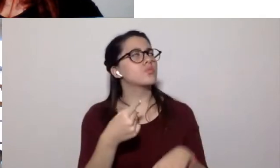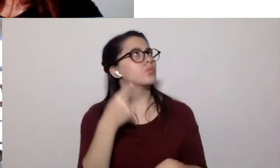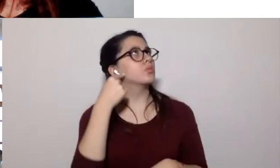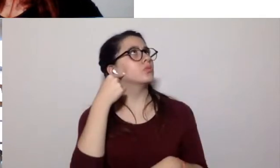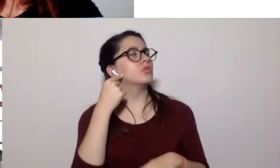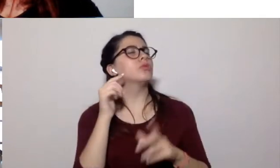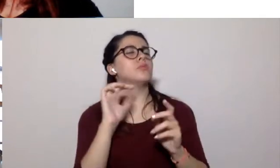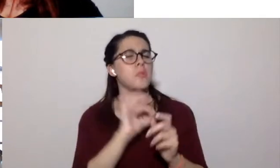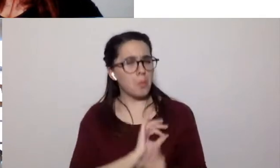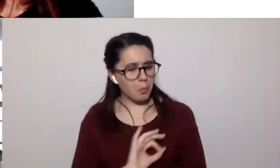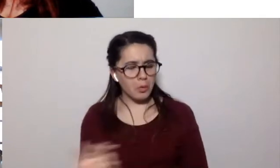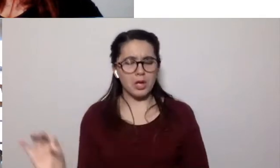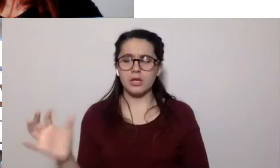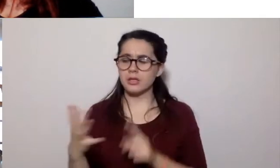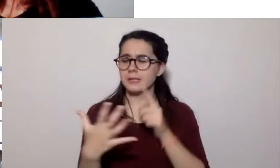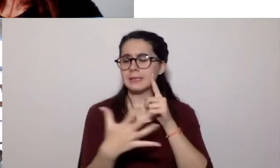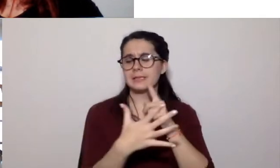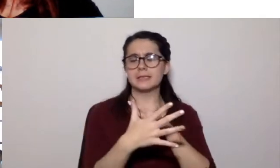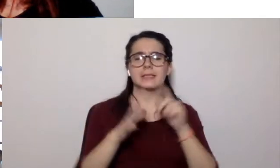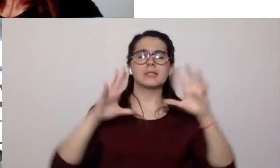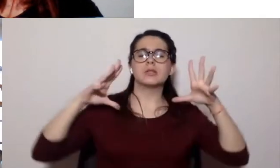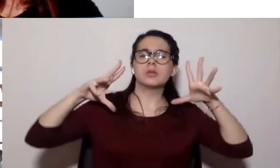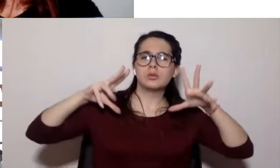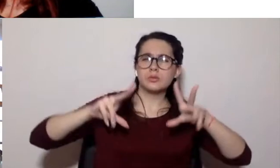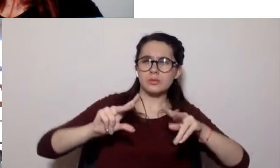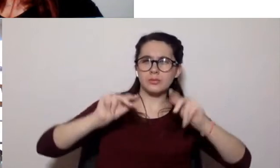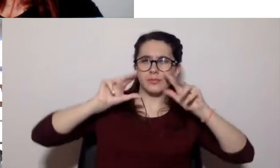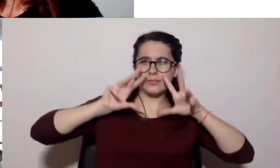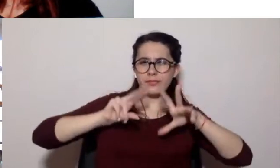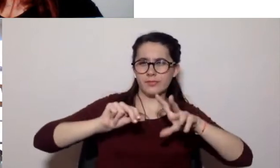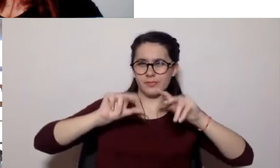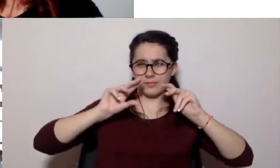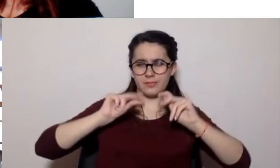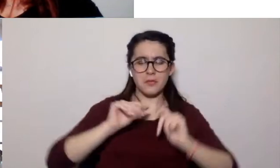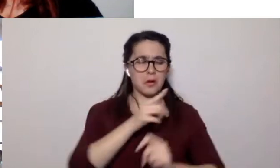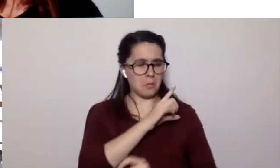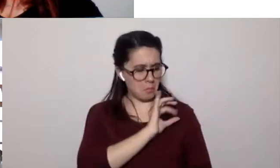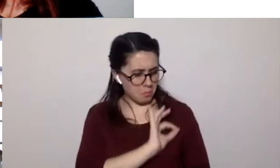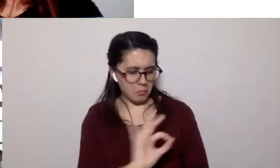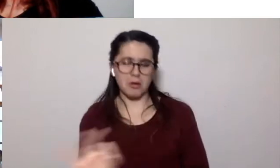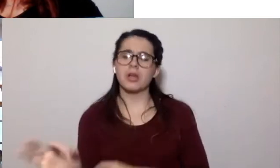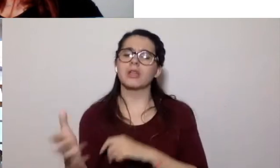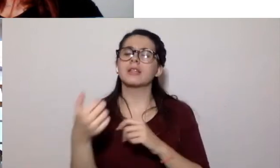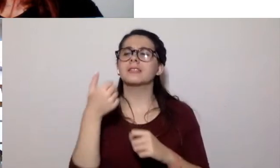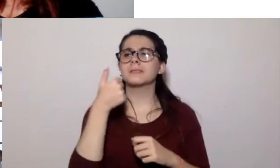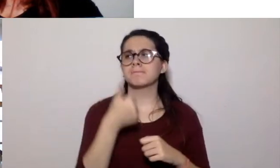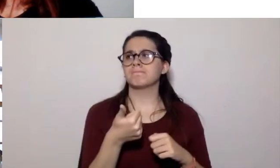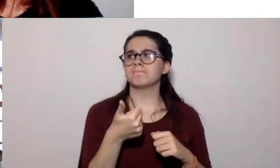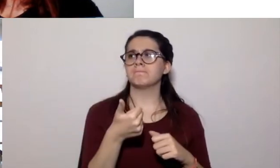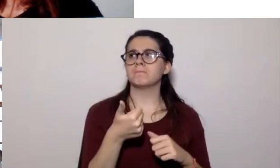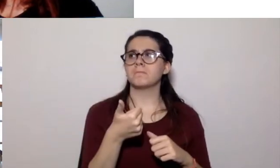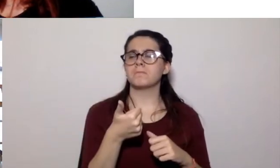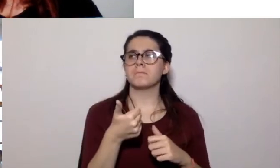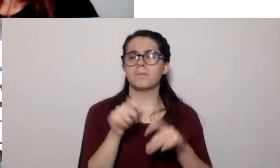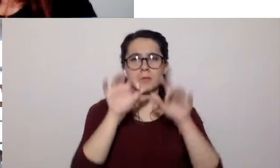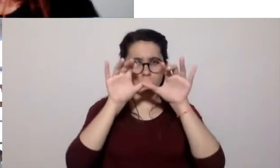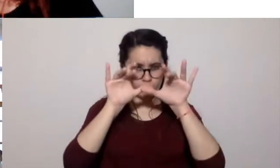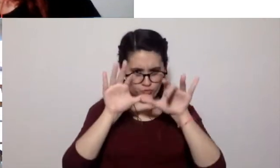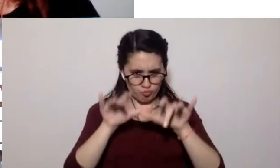puedes hacerte un masaje, sí puedes escribir un blog, hacer